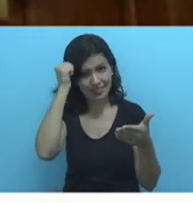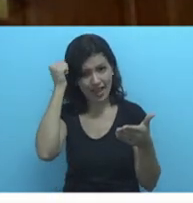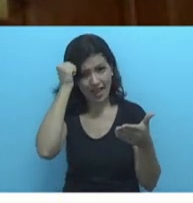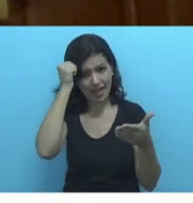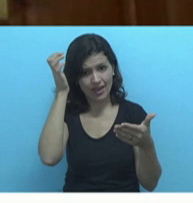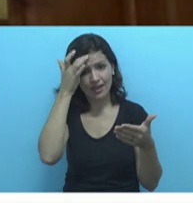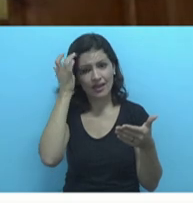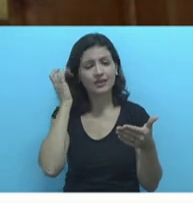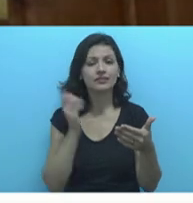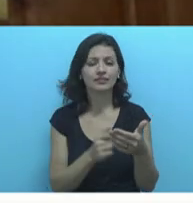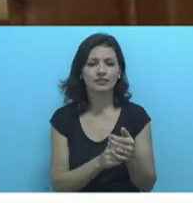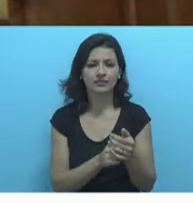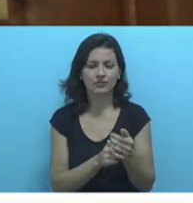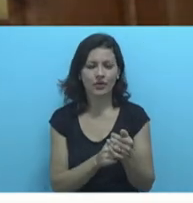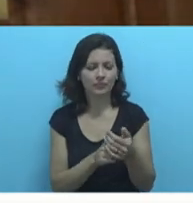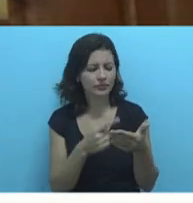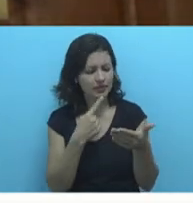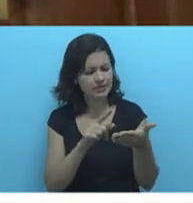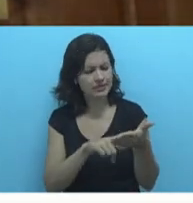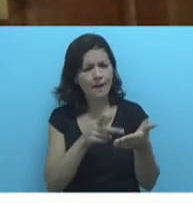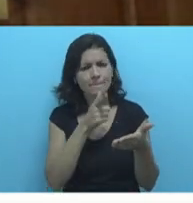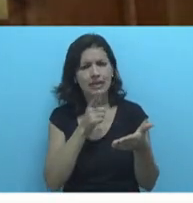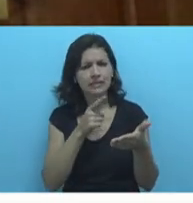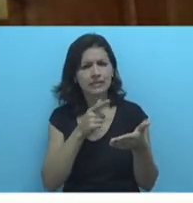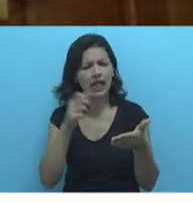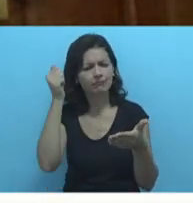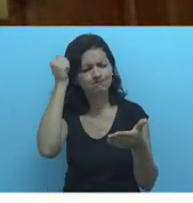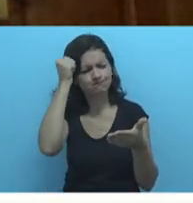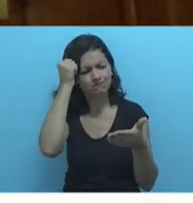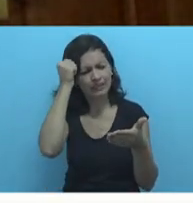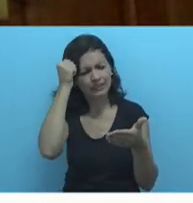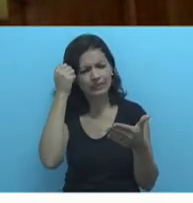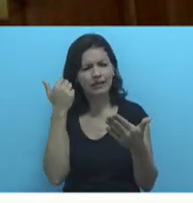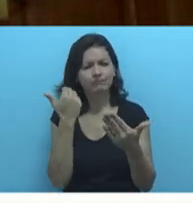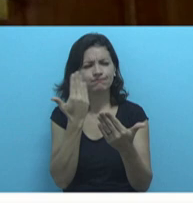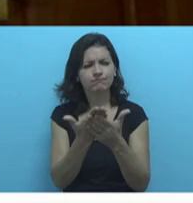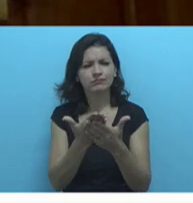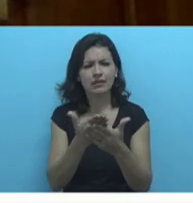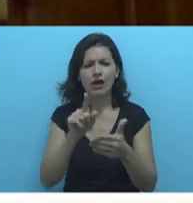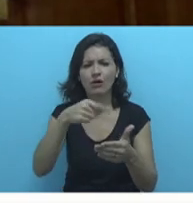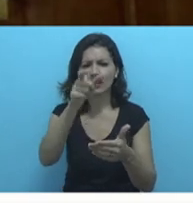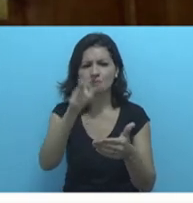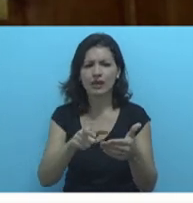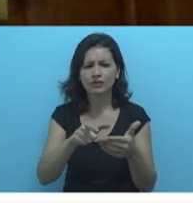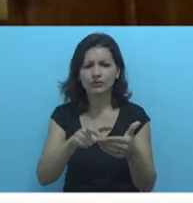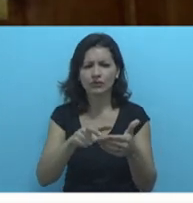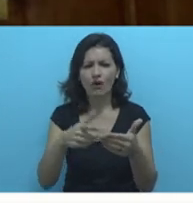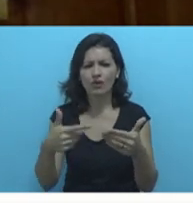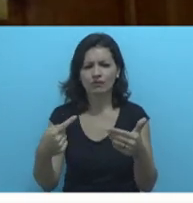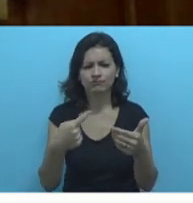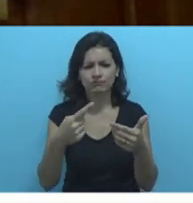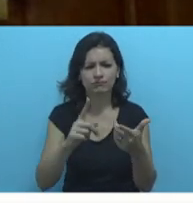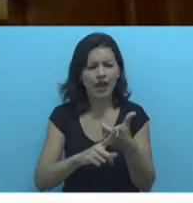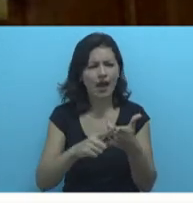La necedad de lo que hoy resulta necio. La necedad de asumir al enemigo. La necedad de vivir sin